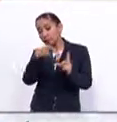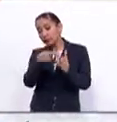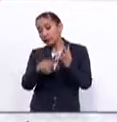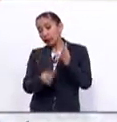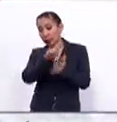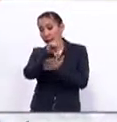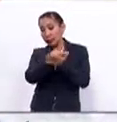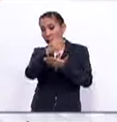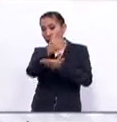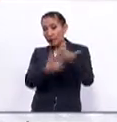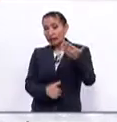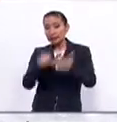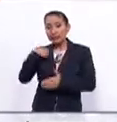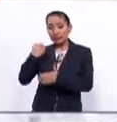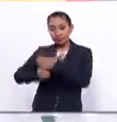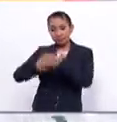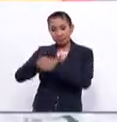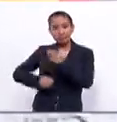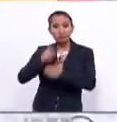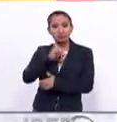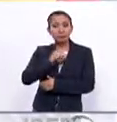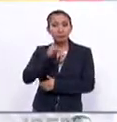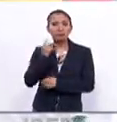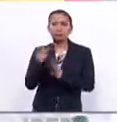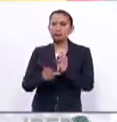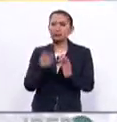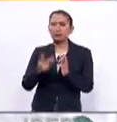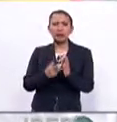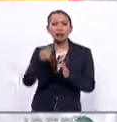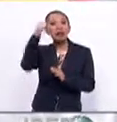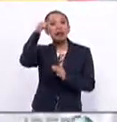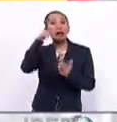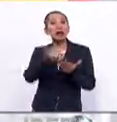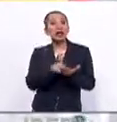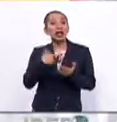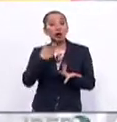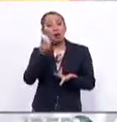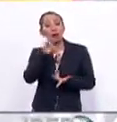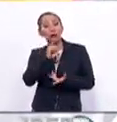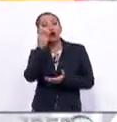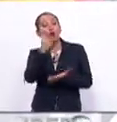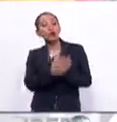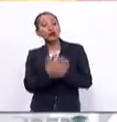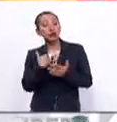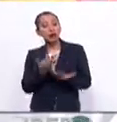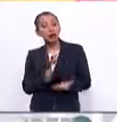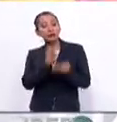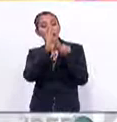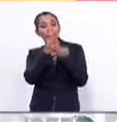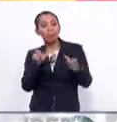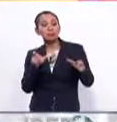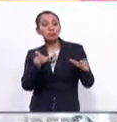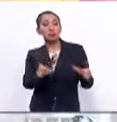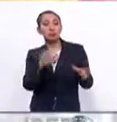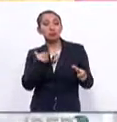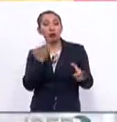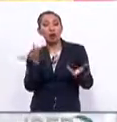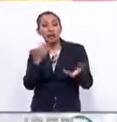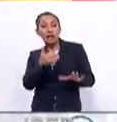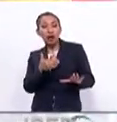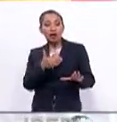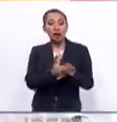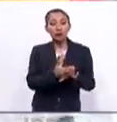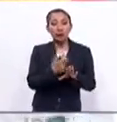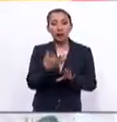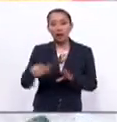principalmente legislativas y de activismo social. Muchas veces se piensa la violencia de género solamente desde el frente de la protección, de la parte reactiva que